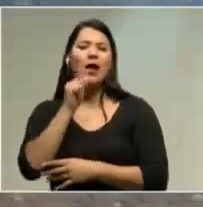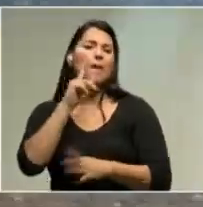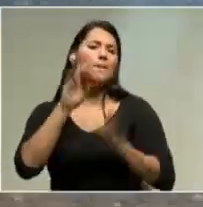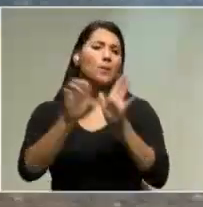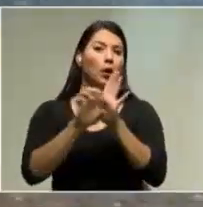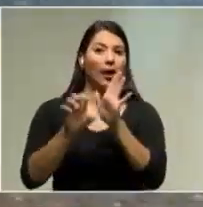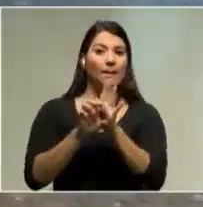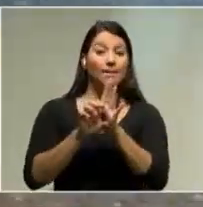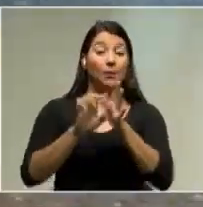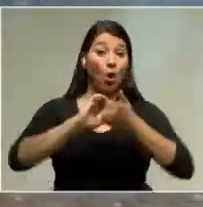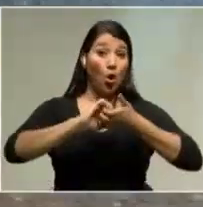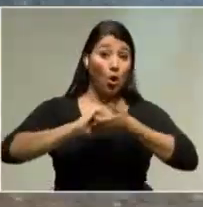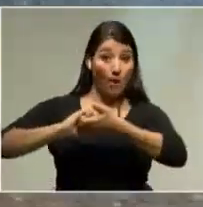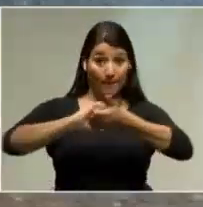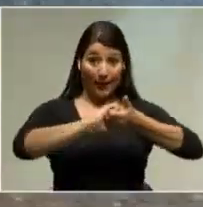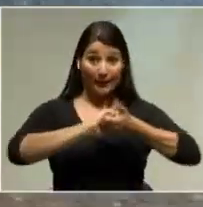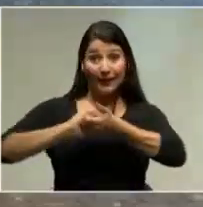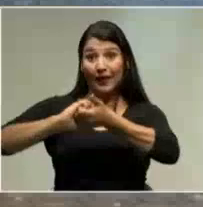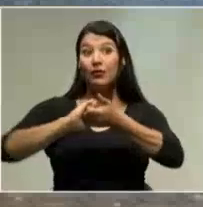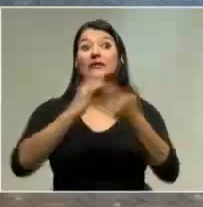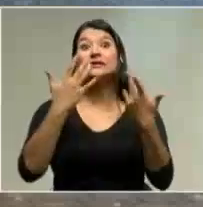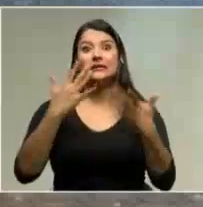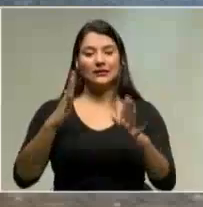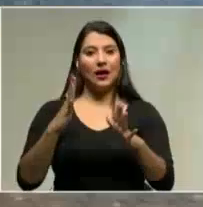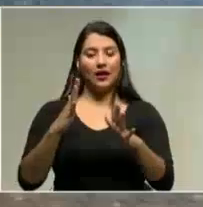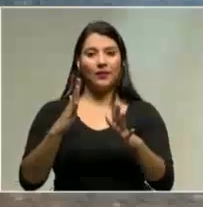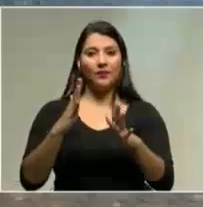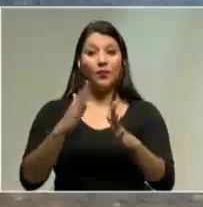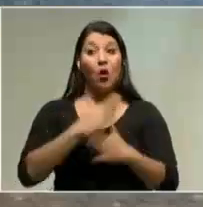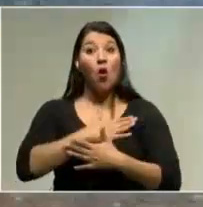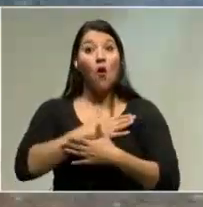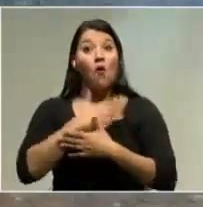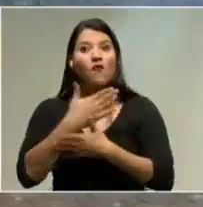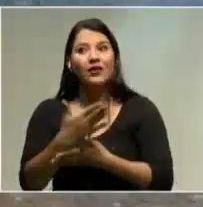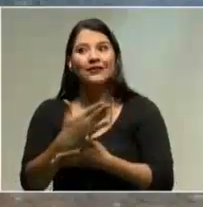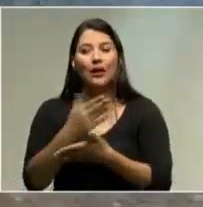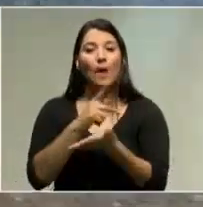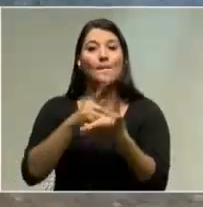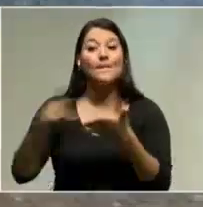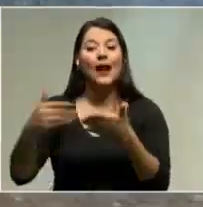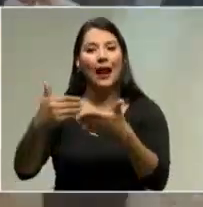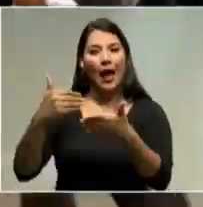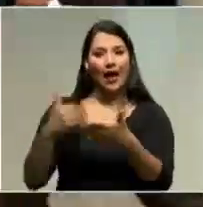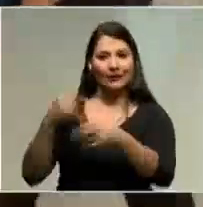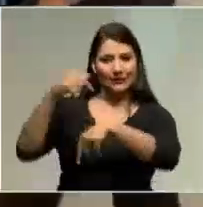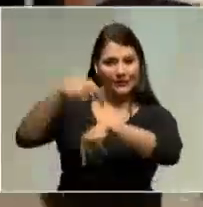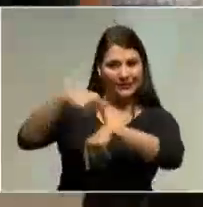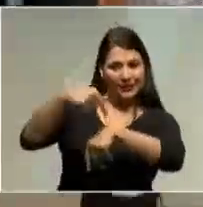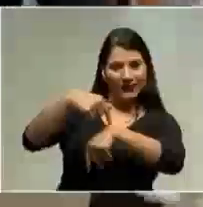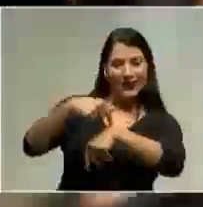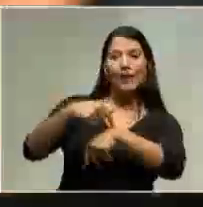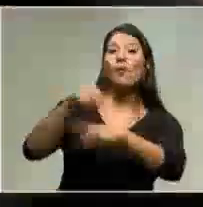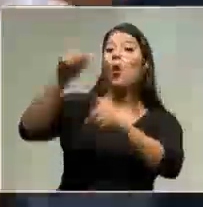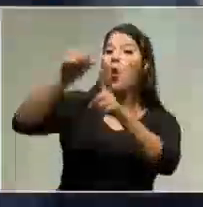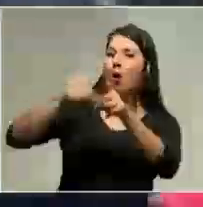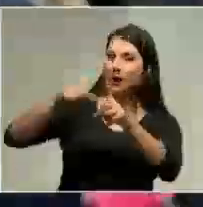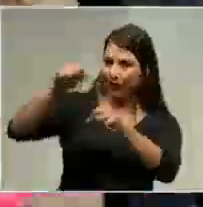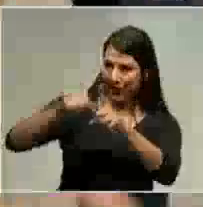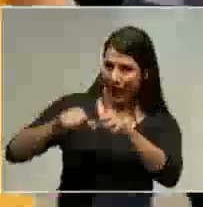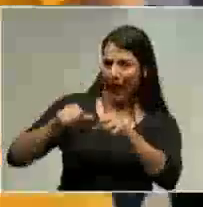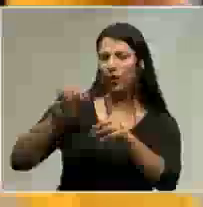ejemplo algunas cooperativas, se han adelantado para presentarle a la población costarricense